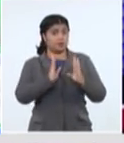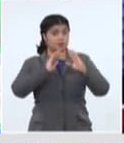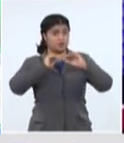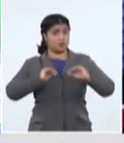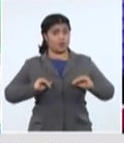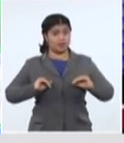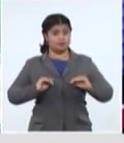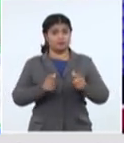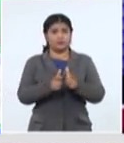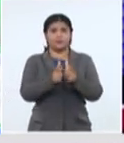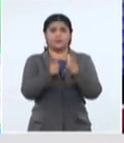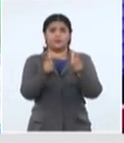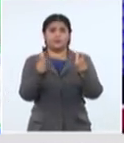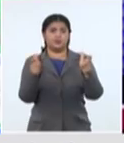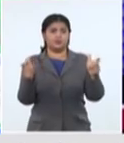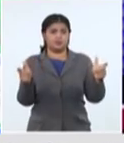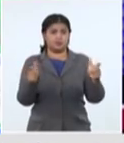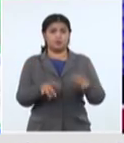incremente a